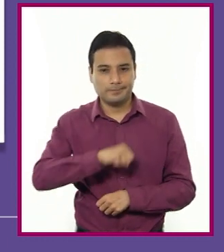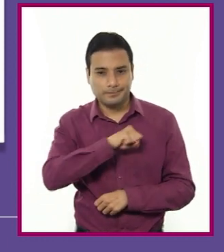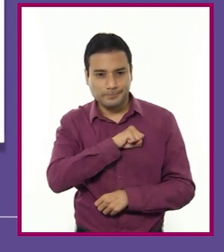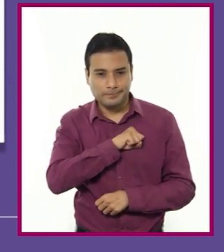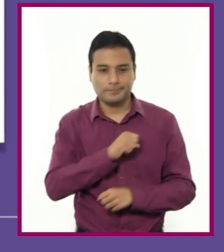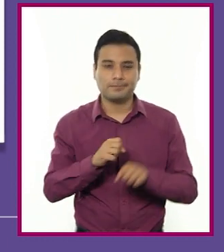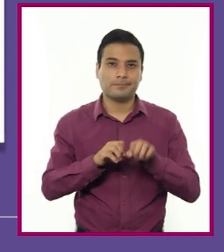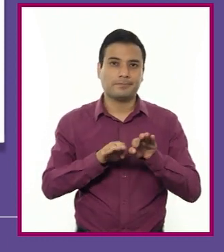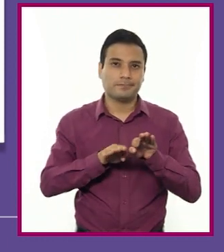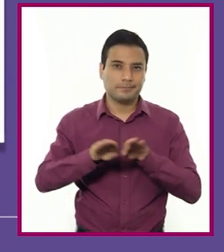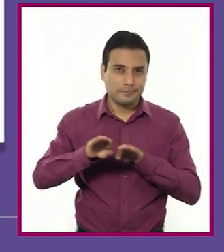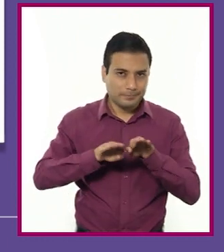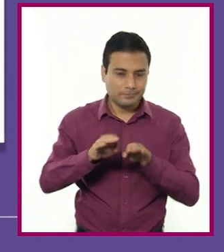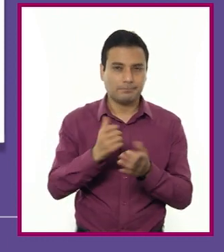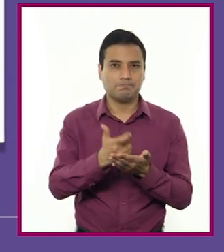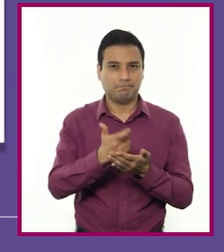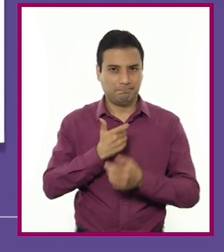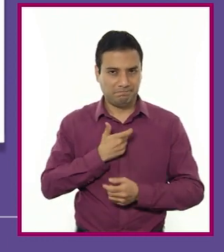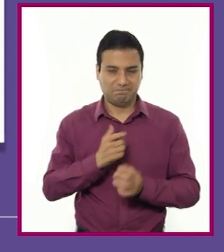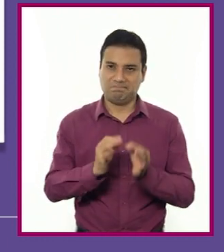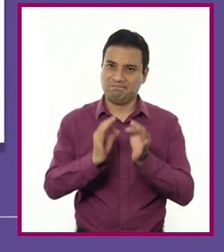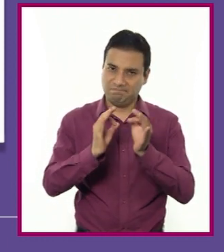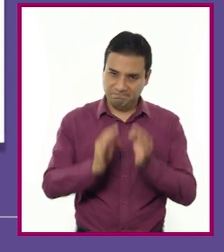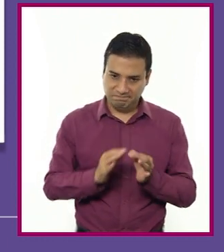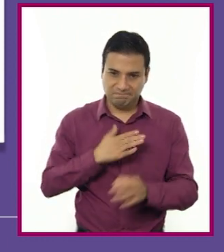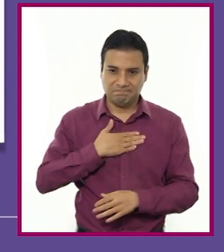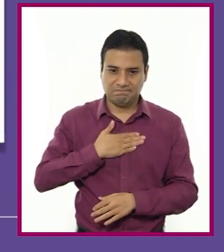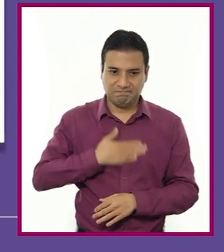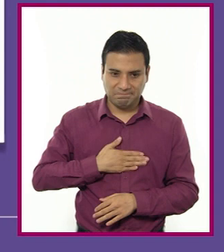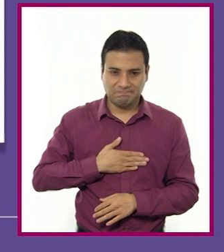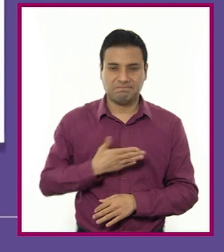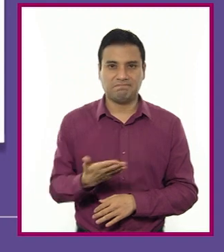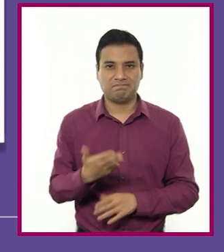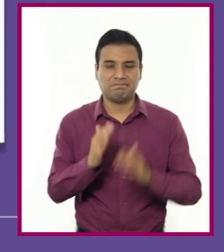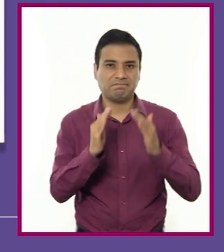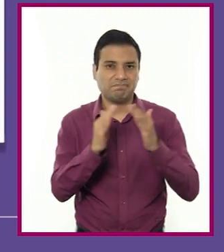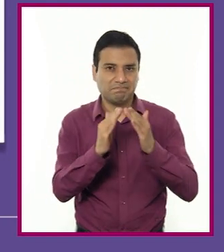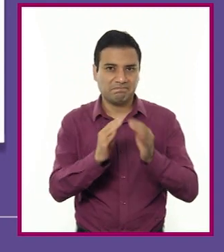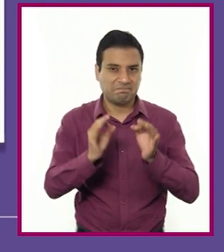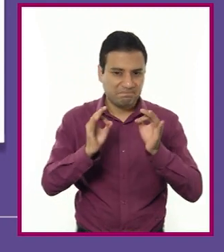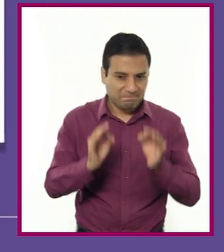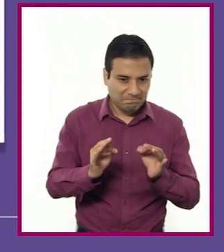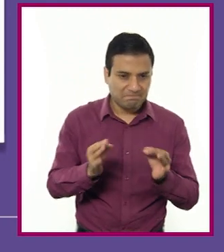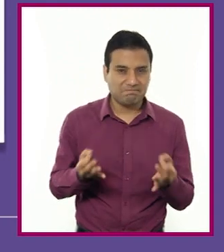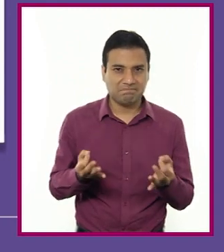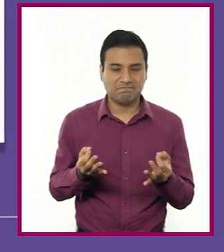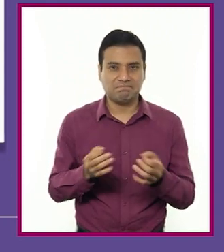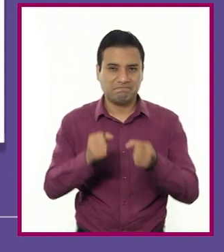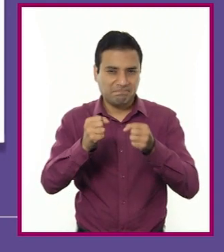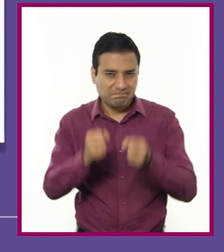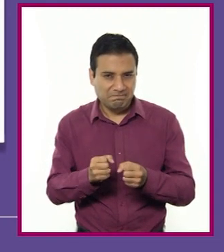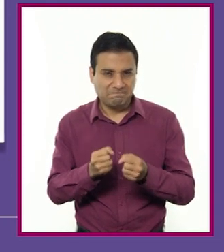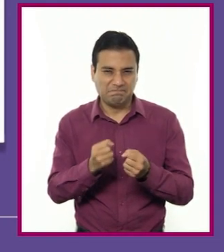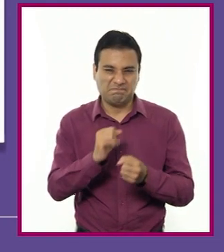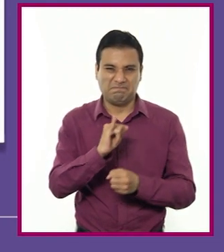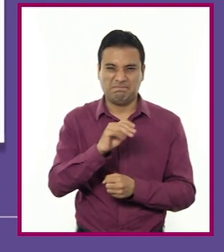al trabajo, a un salario justo, a una vivienda digna, a la seguridad social.